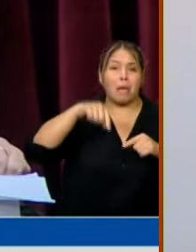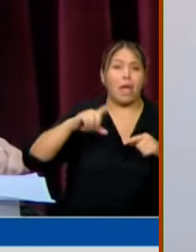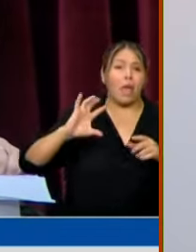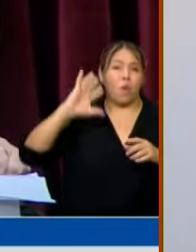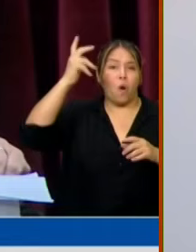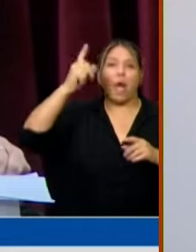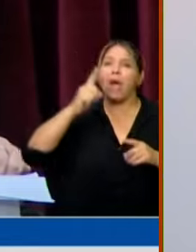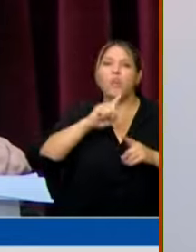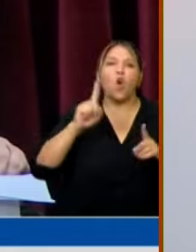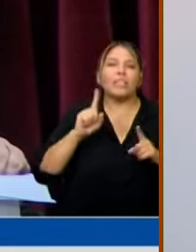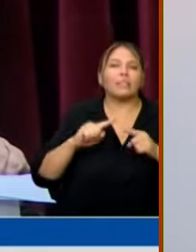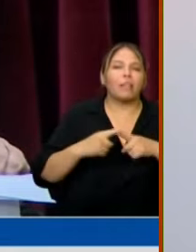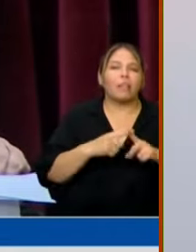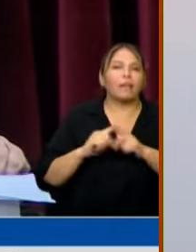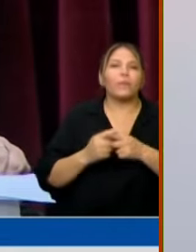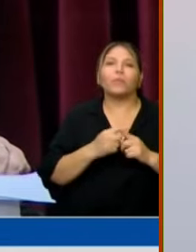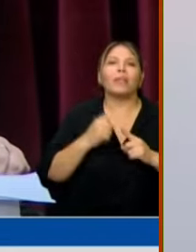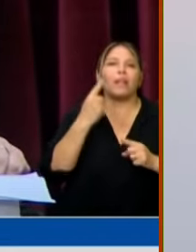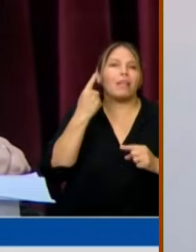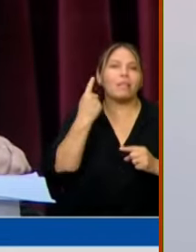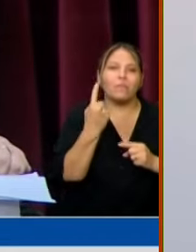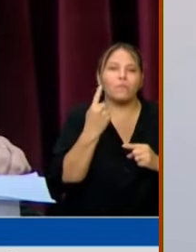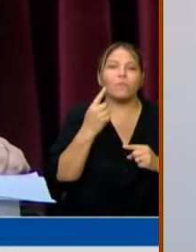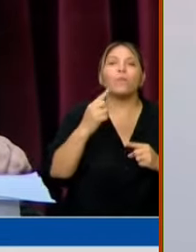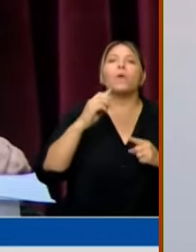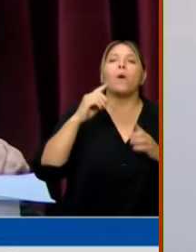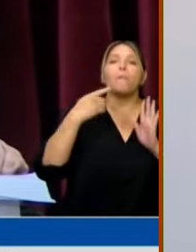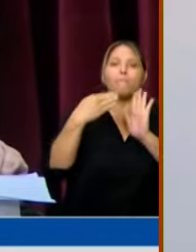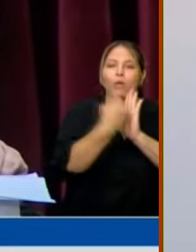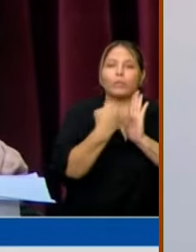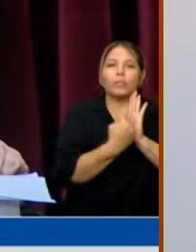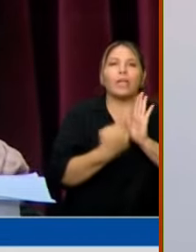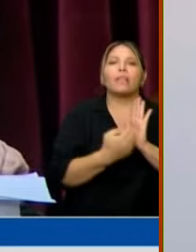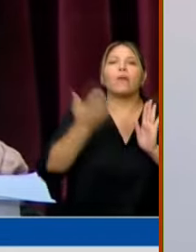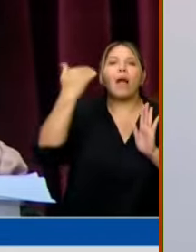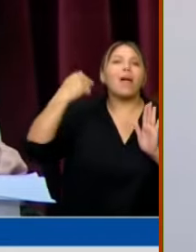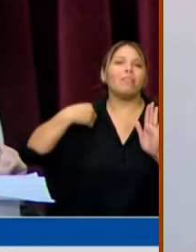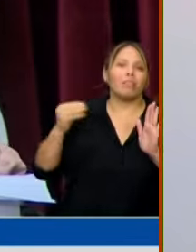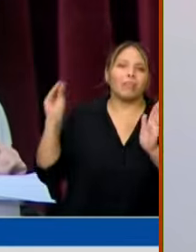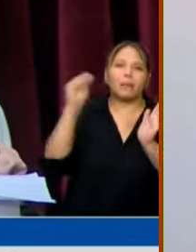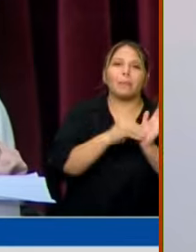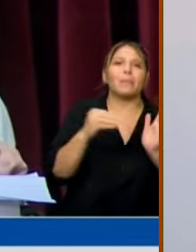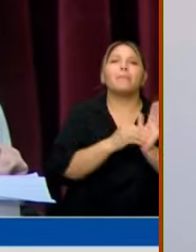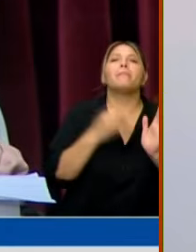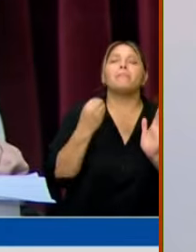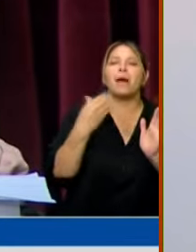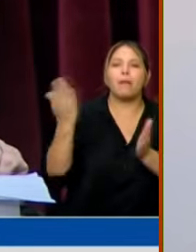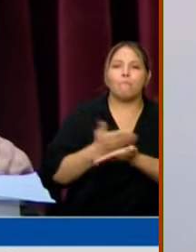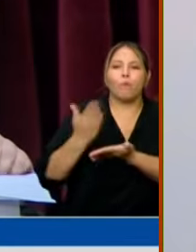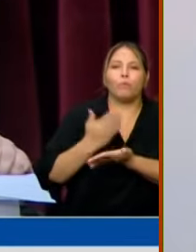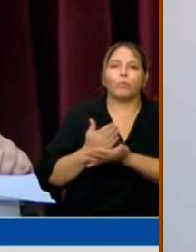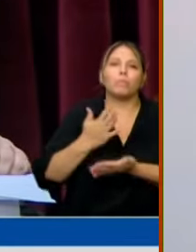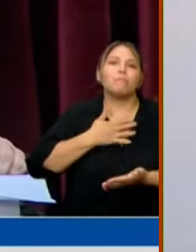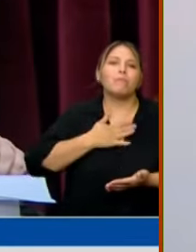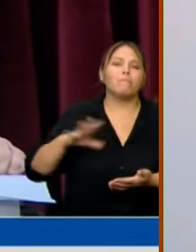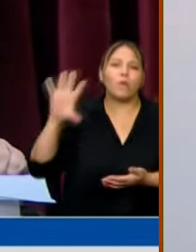comedores de diferentes barrios que vinieron a expresarse al Congreso pidiendo que votemos en contra de este DNU y tomaron